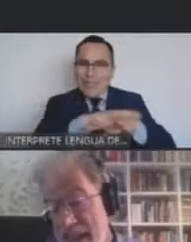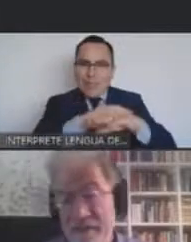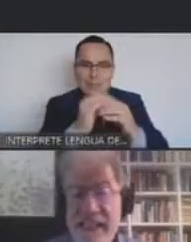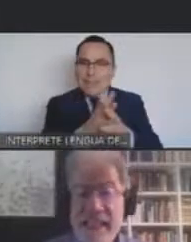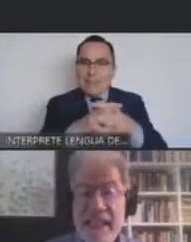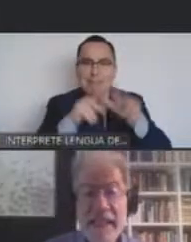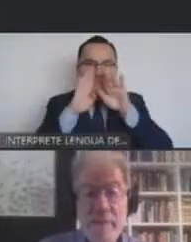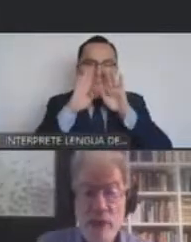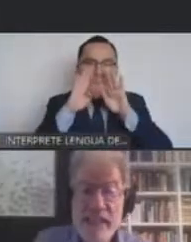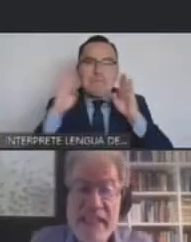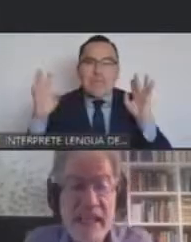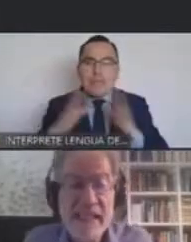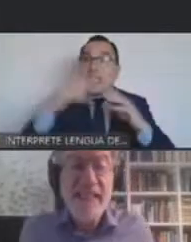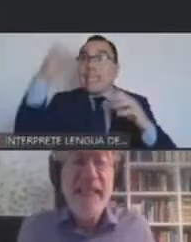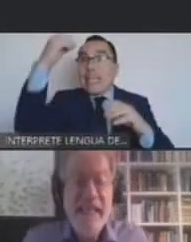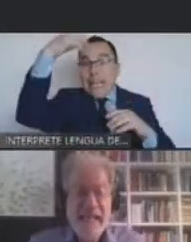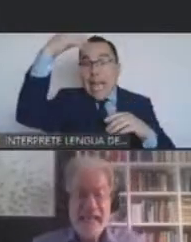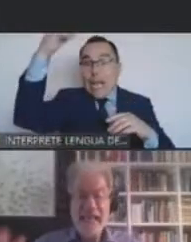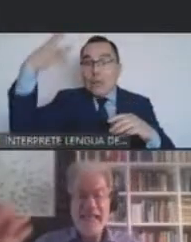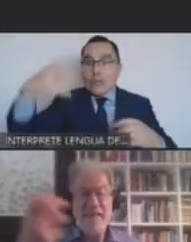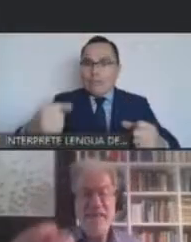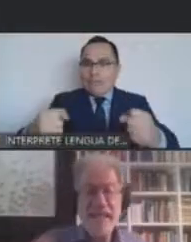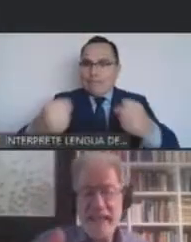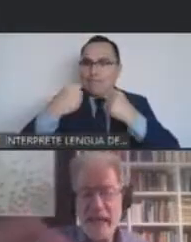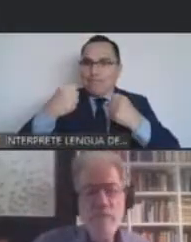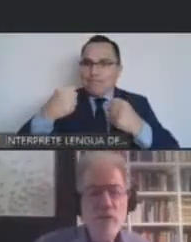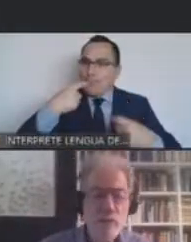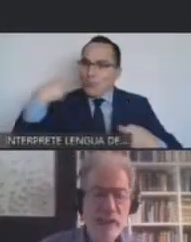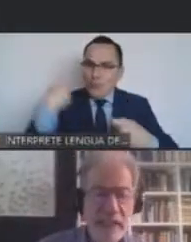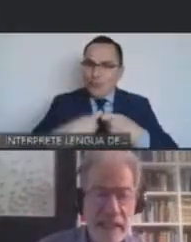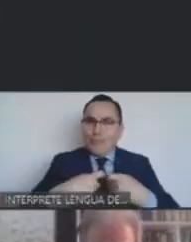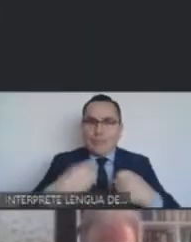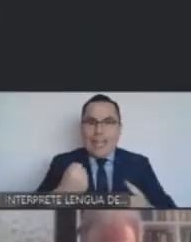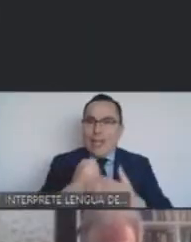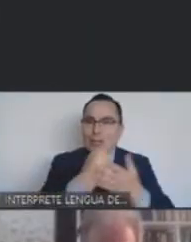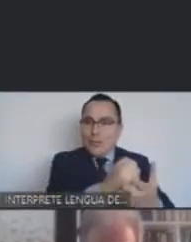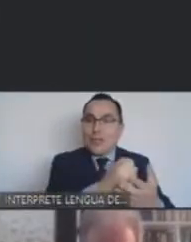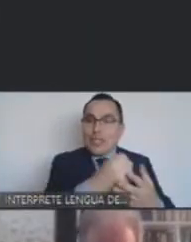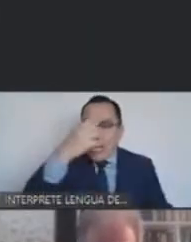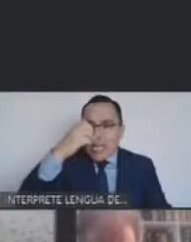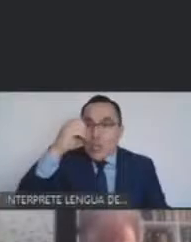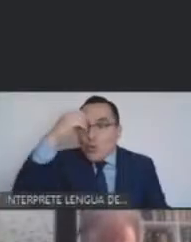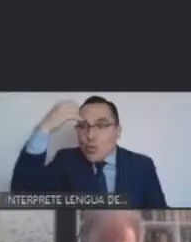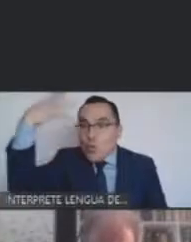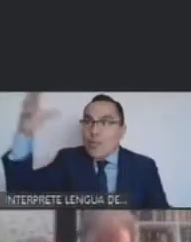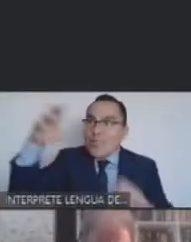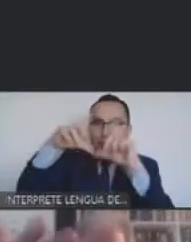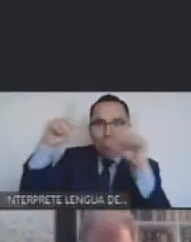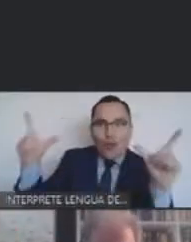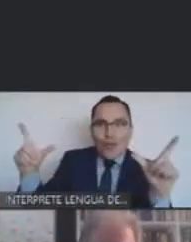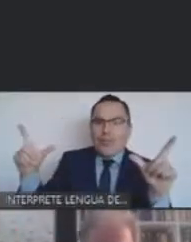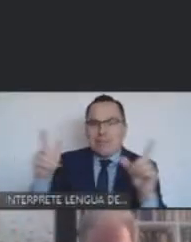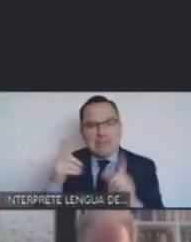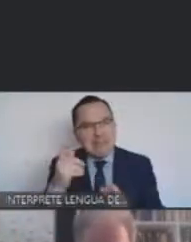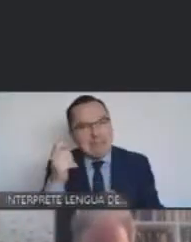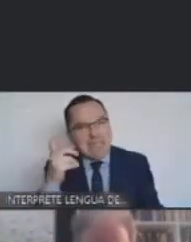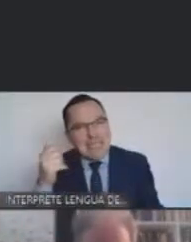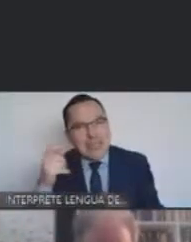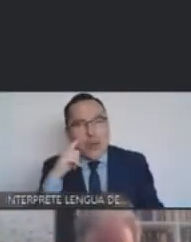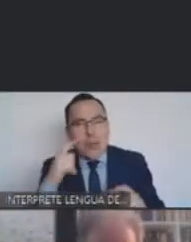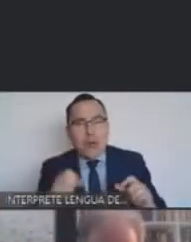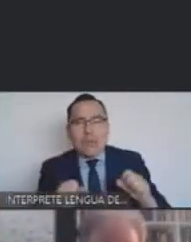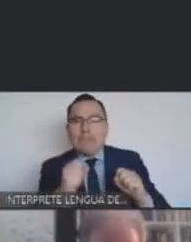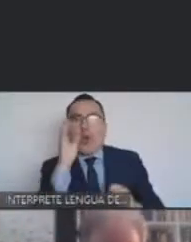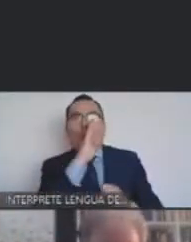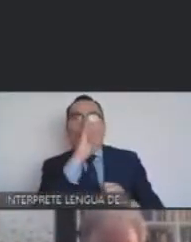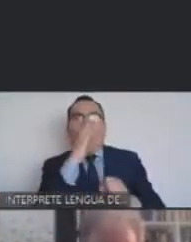la más eficiente de las policías. Esa frase que es muy, muy citada en el mundo de la transparencia, ¿no es cierto?, está resumiendo lo que acabo de